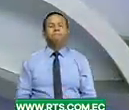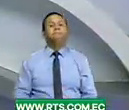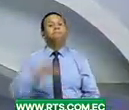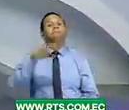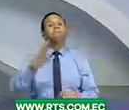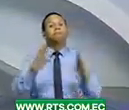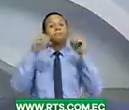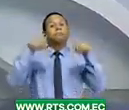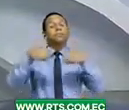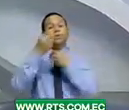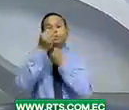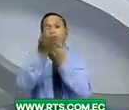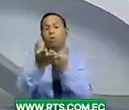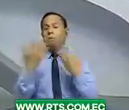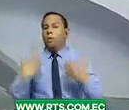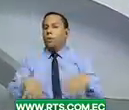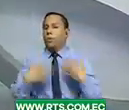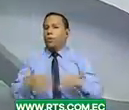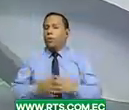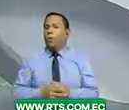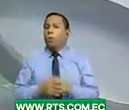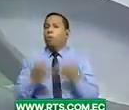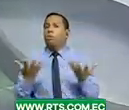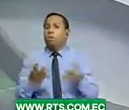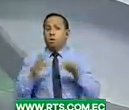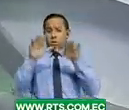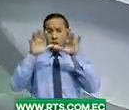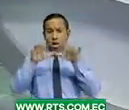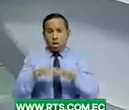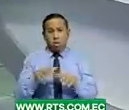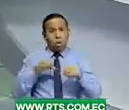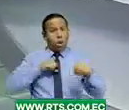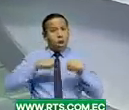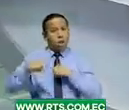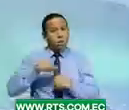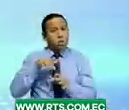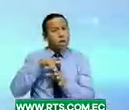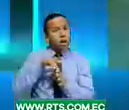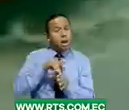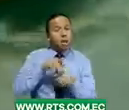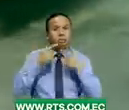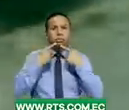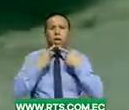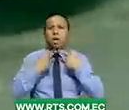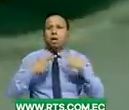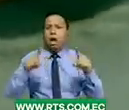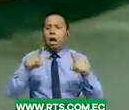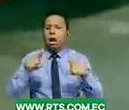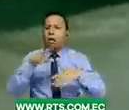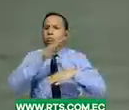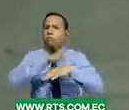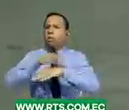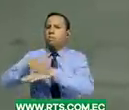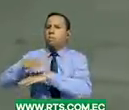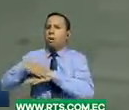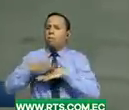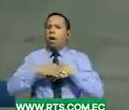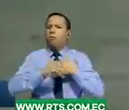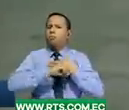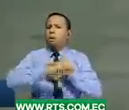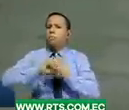Atentos con la siguiente información, amigos, porque la Secretaría de Gestión de Riesgos declaró en alerta amarilla